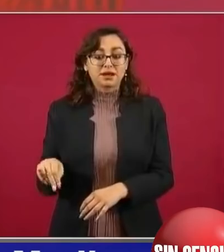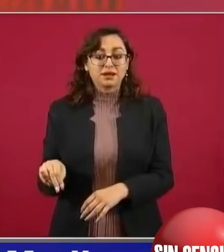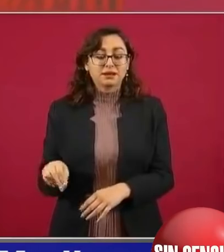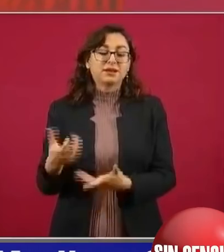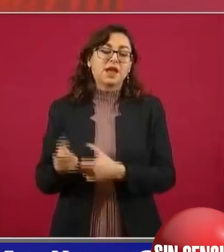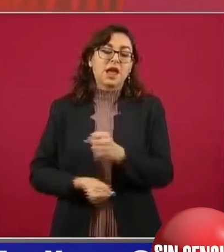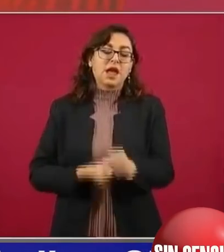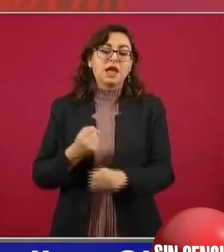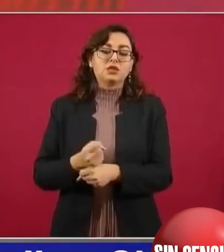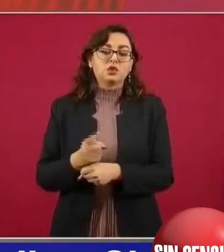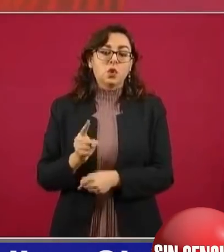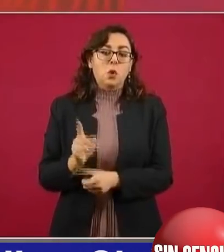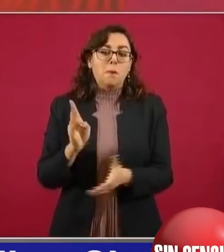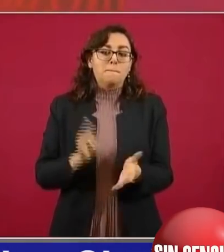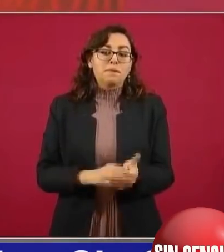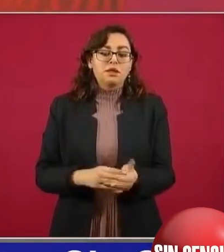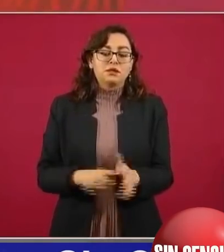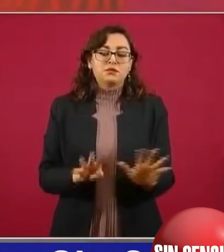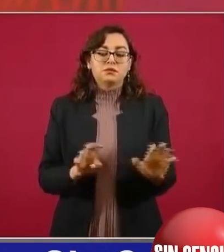1939.